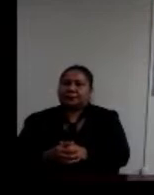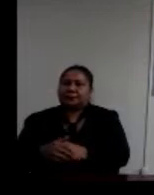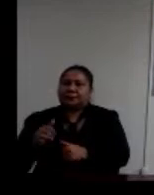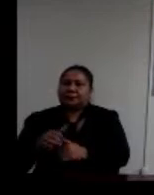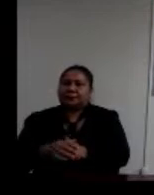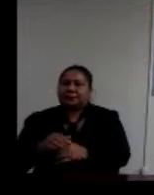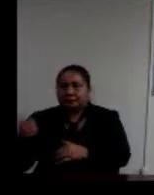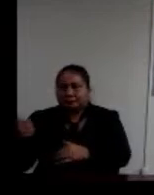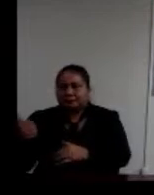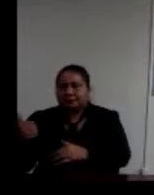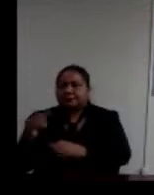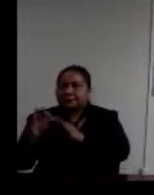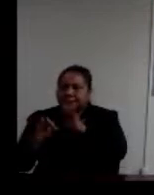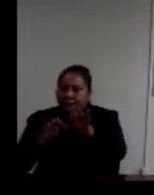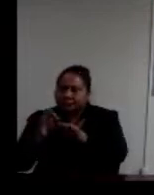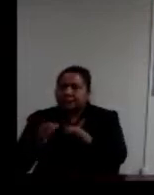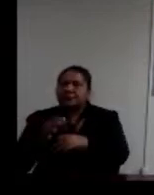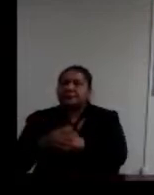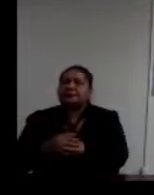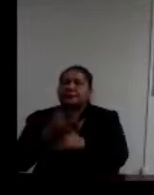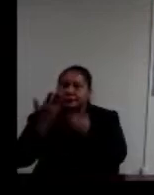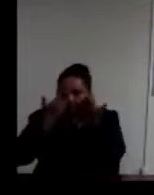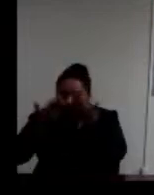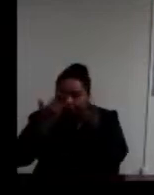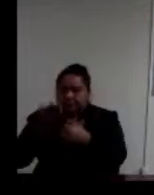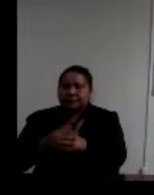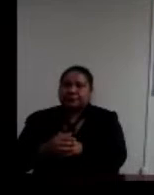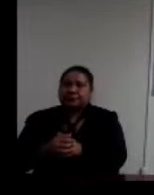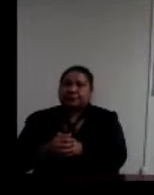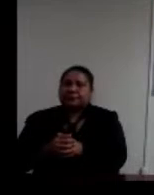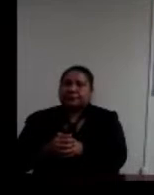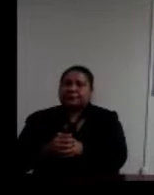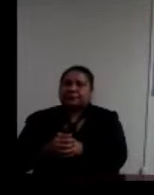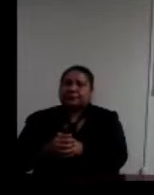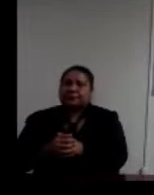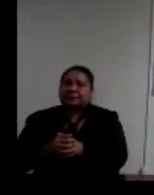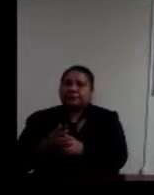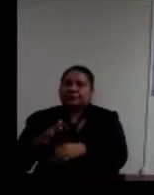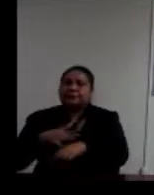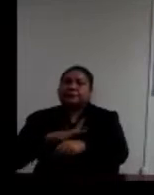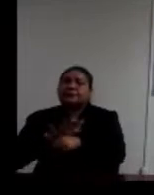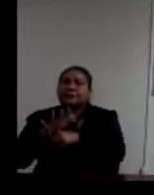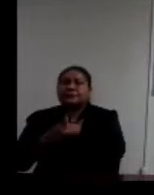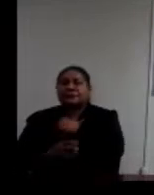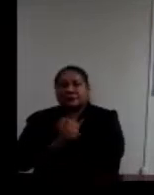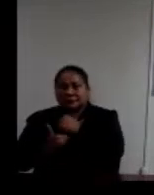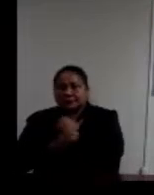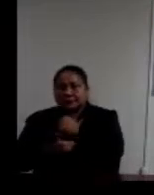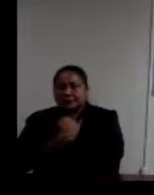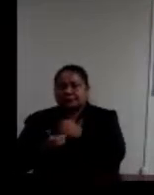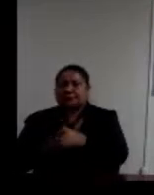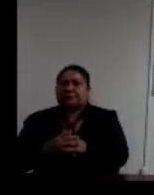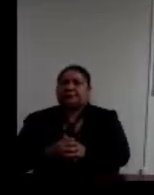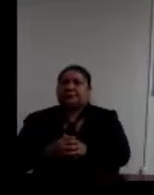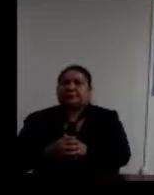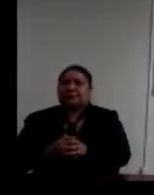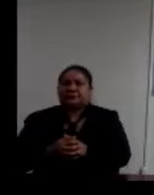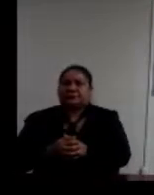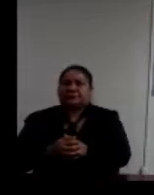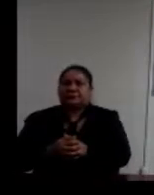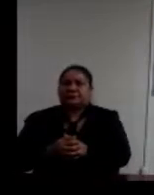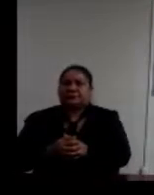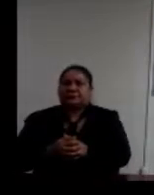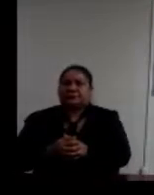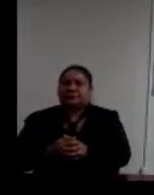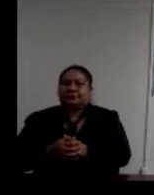los factores etiológicos estudiados son las alteraciones en los neurotransmisores, que entre los que más han